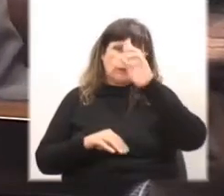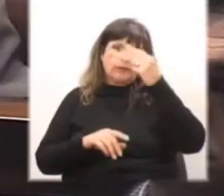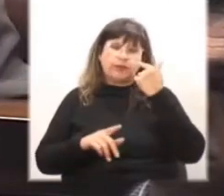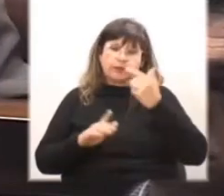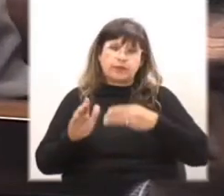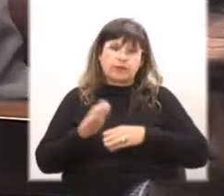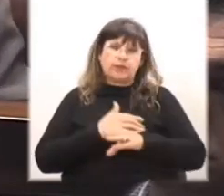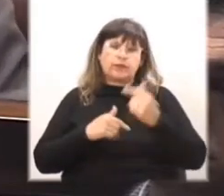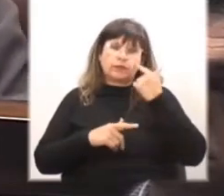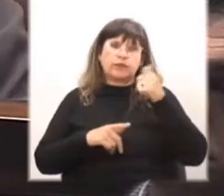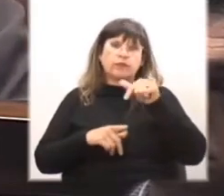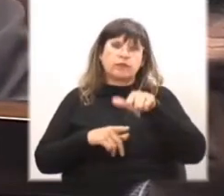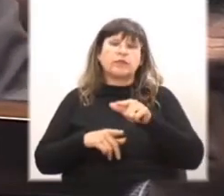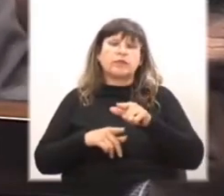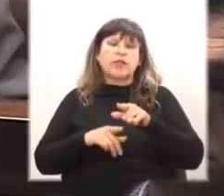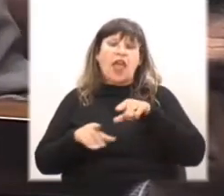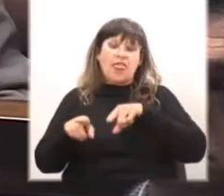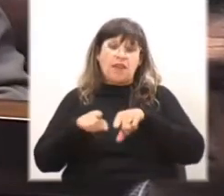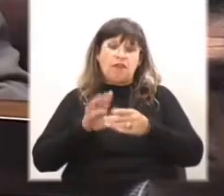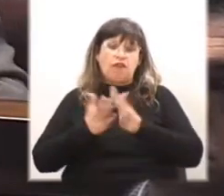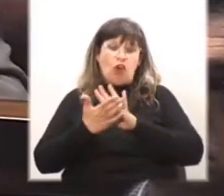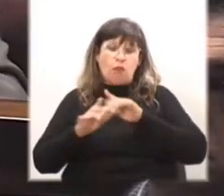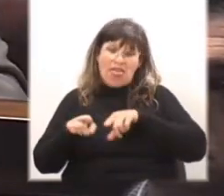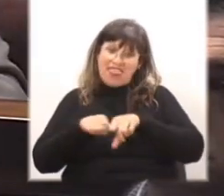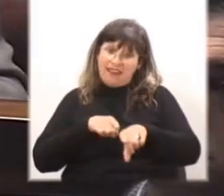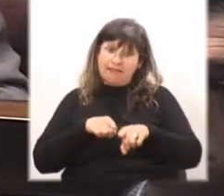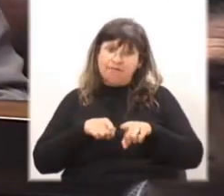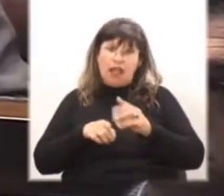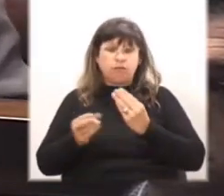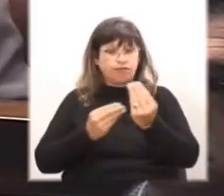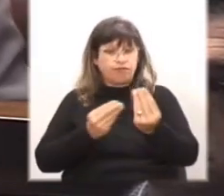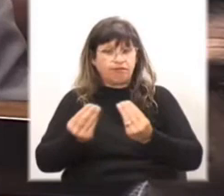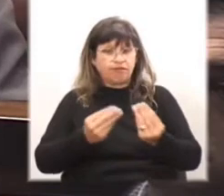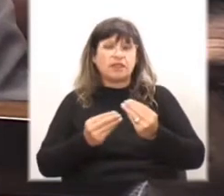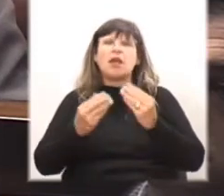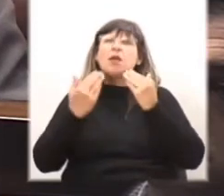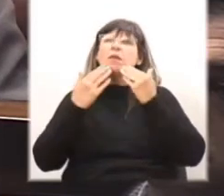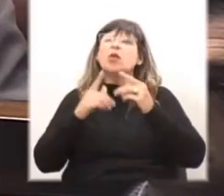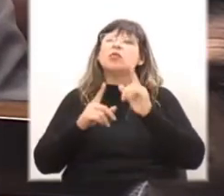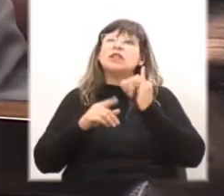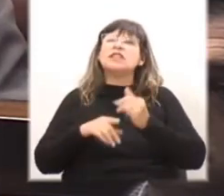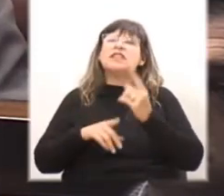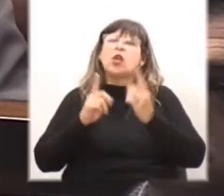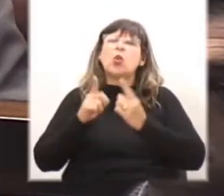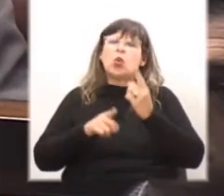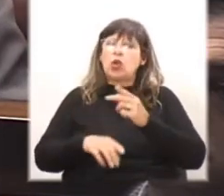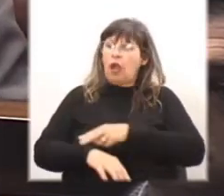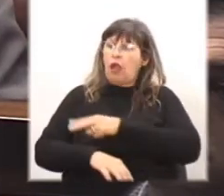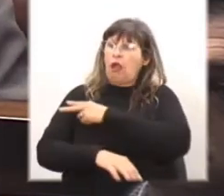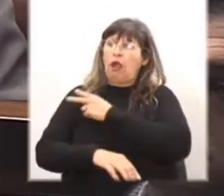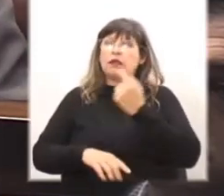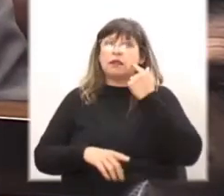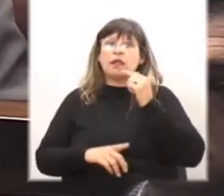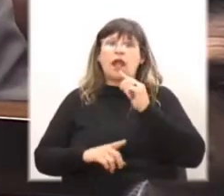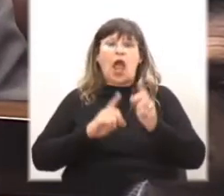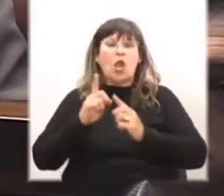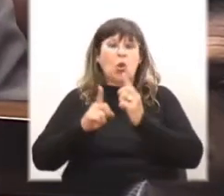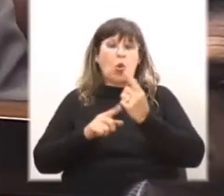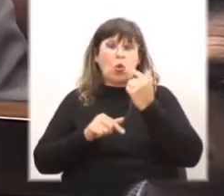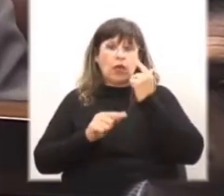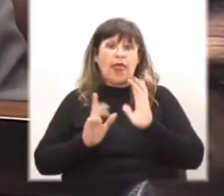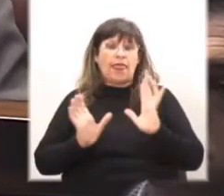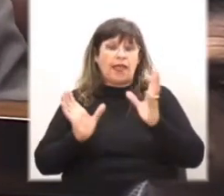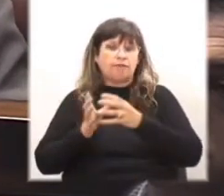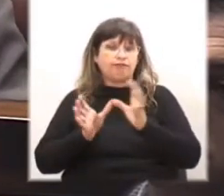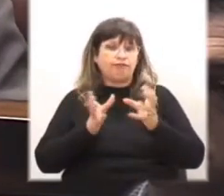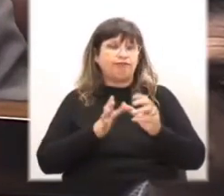ingresados mediante mecanismo de designación directa, preguntamos si alguno de ellos ocupa un cargo jerárquico en alguna de las